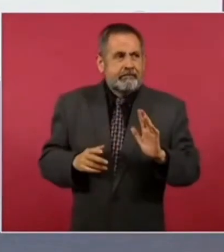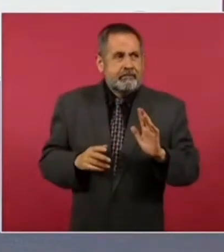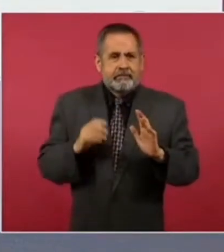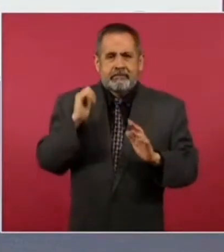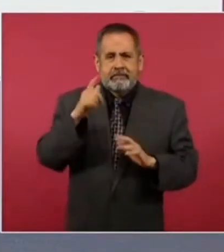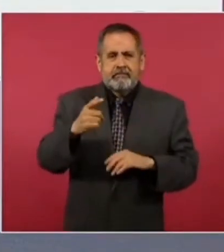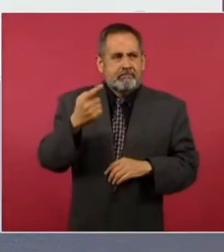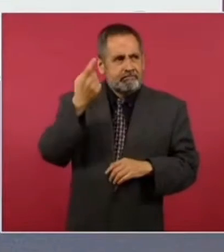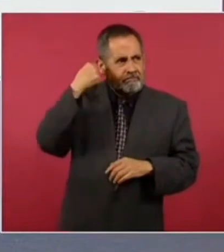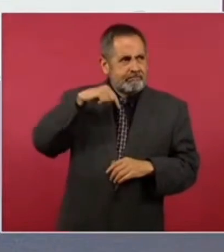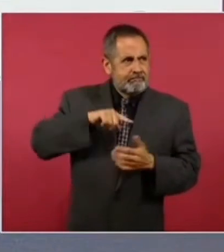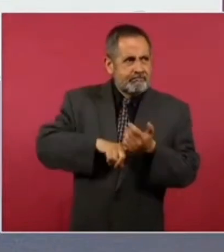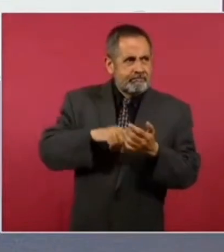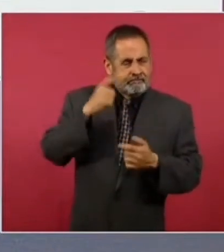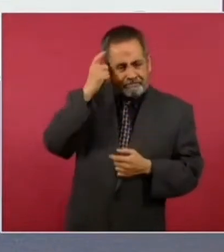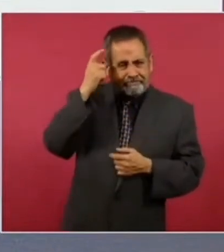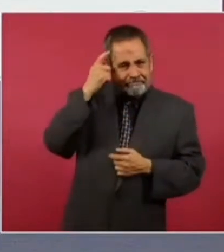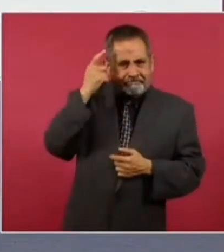órgano